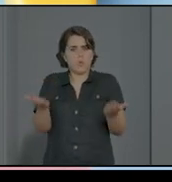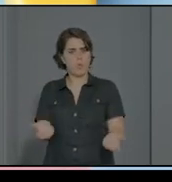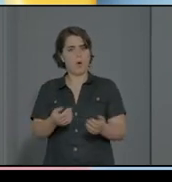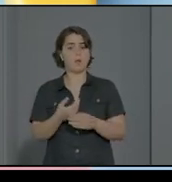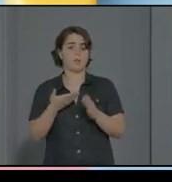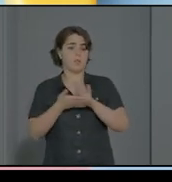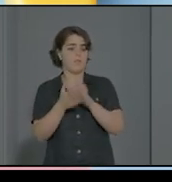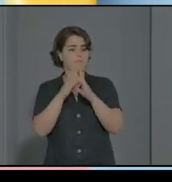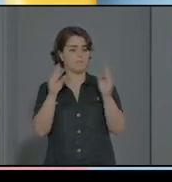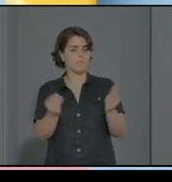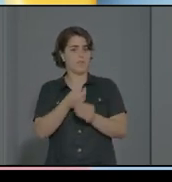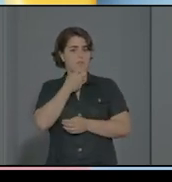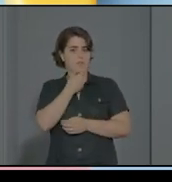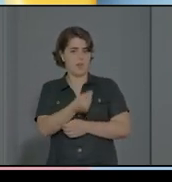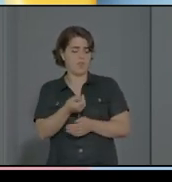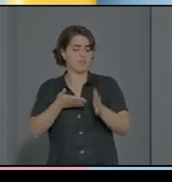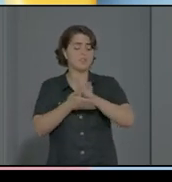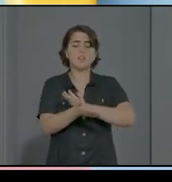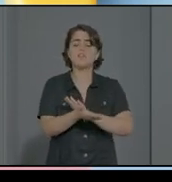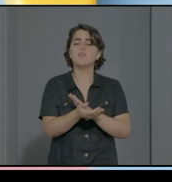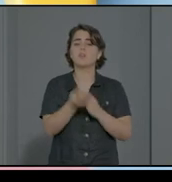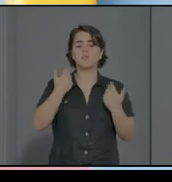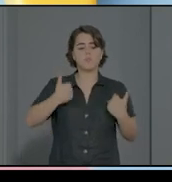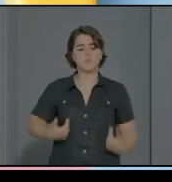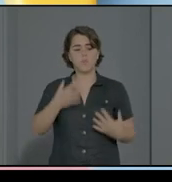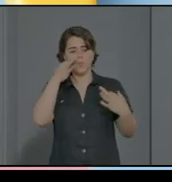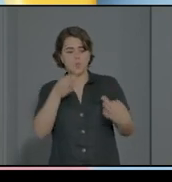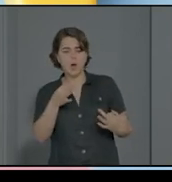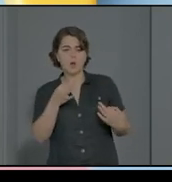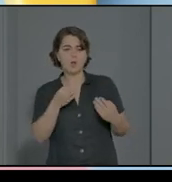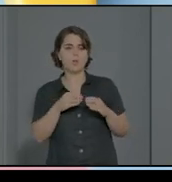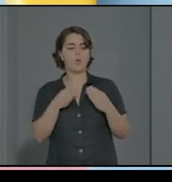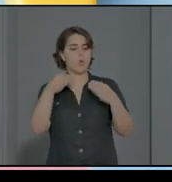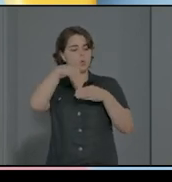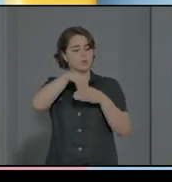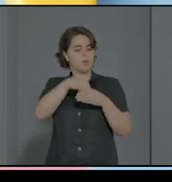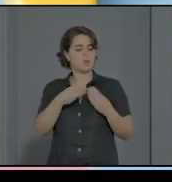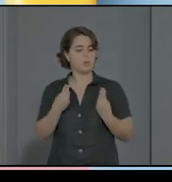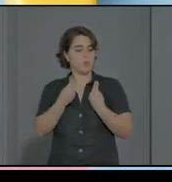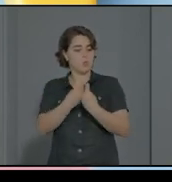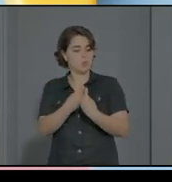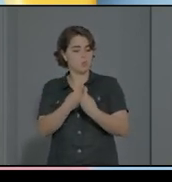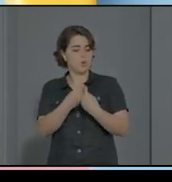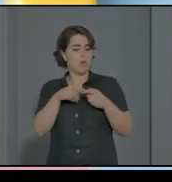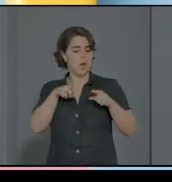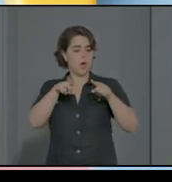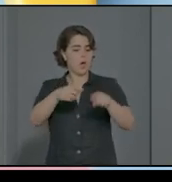claramente podemos sincronizarnos con un contenido común. Si pasara esto, el